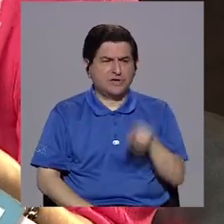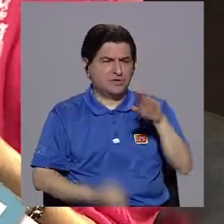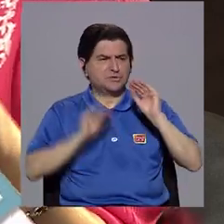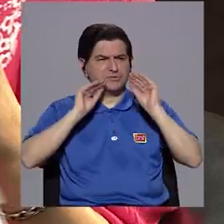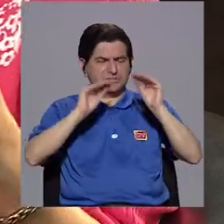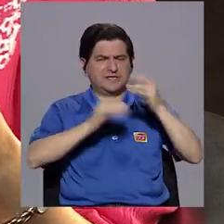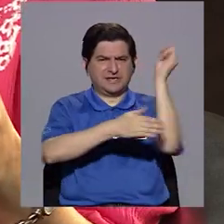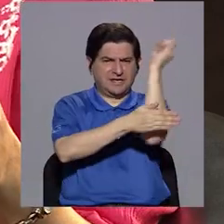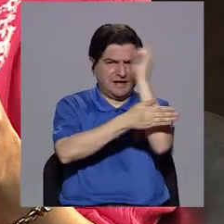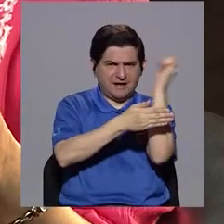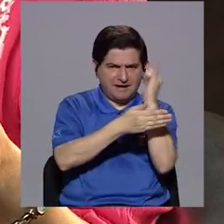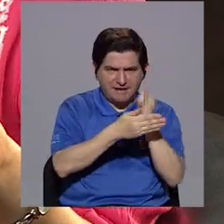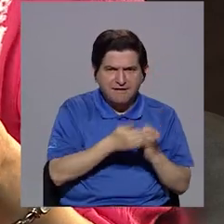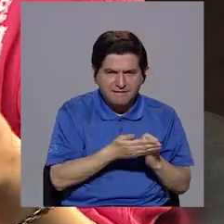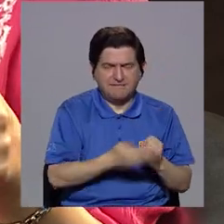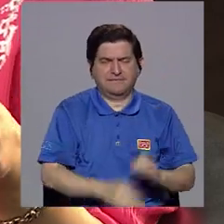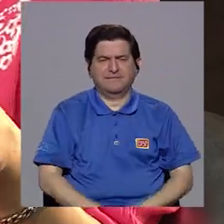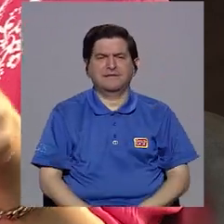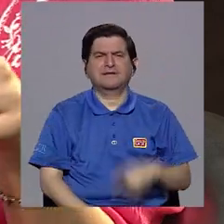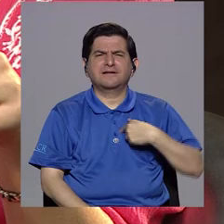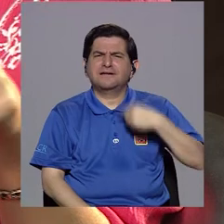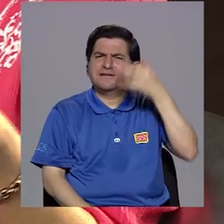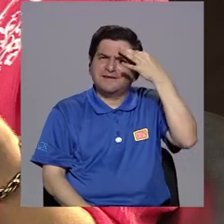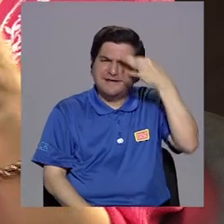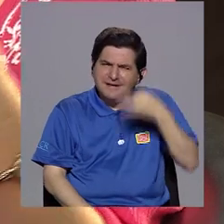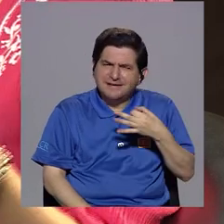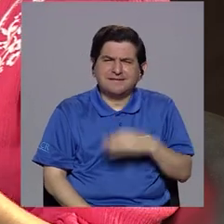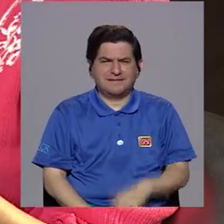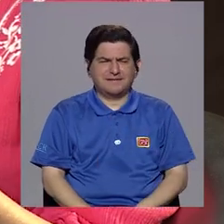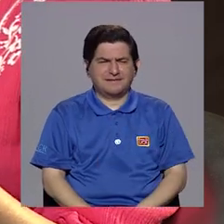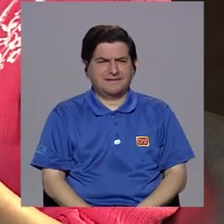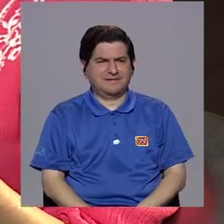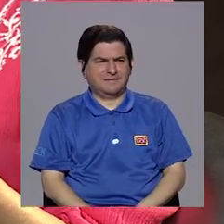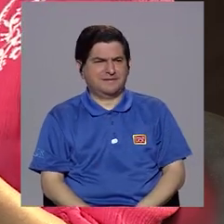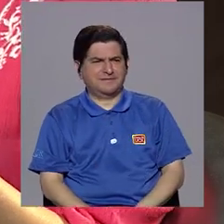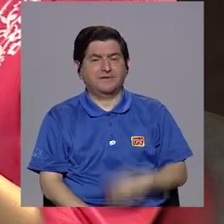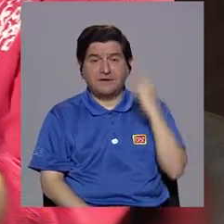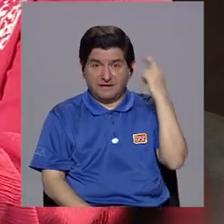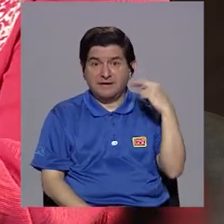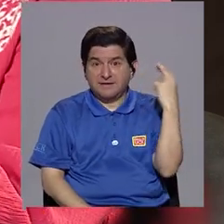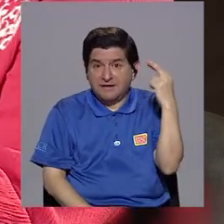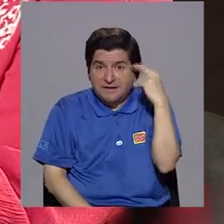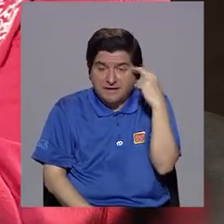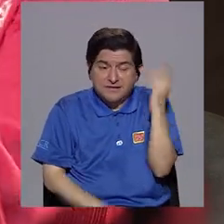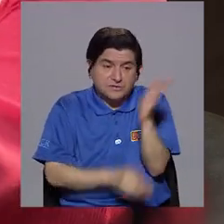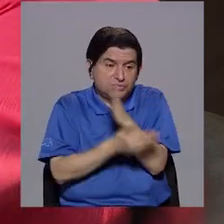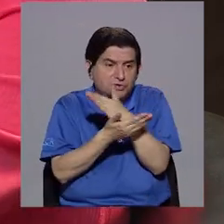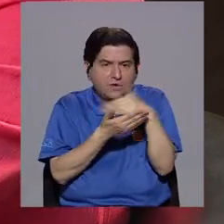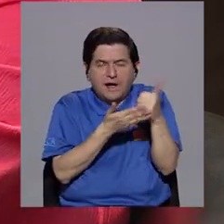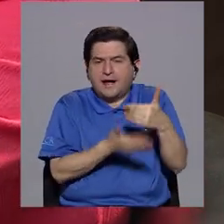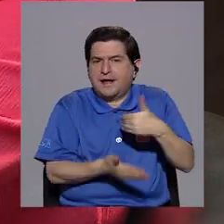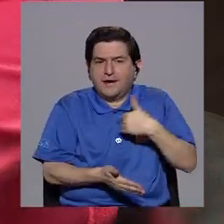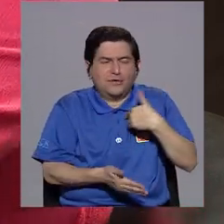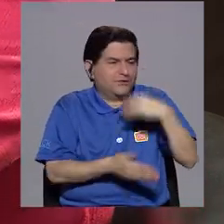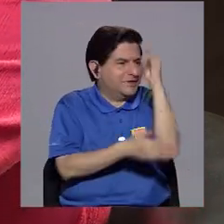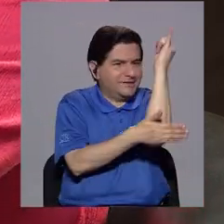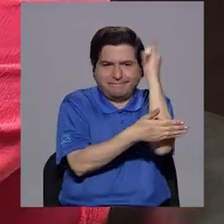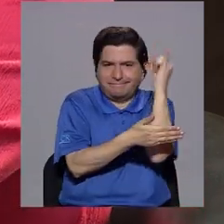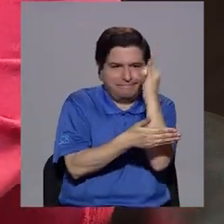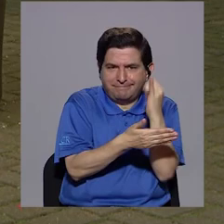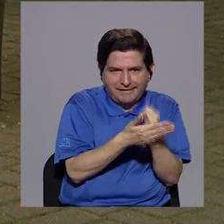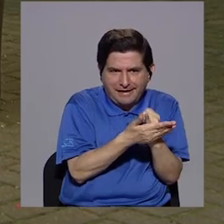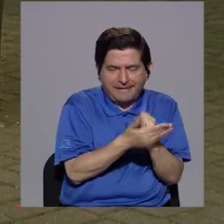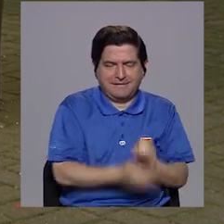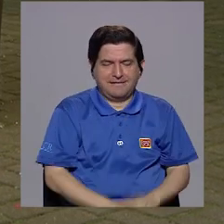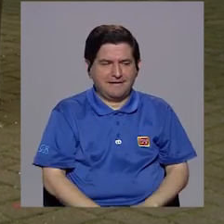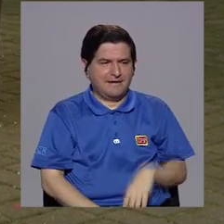educativos, que se imparten las artes plásticas y me da la impresión también que es porque algo tienen las